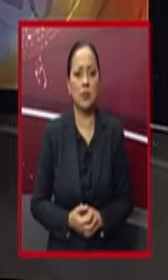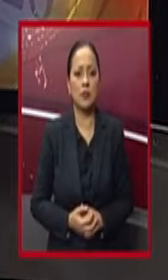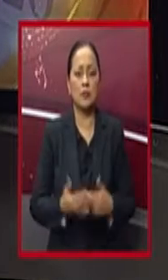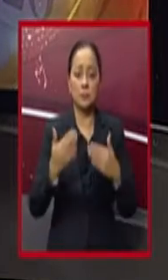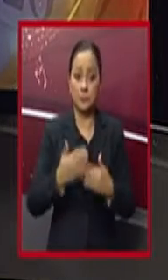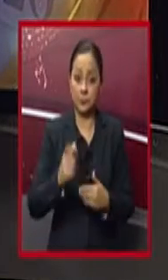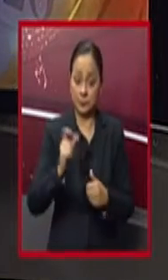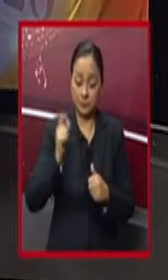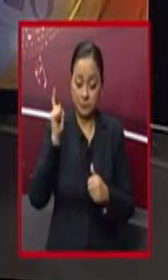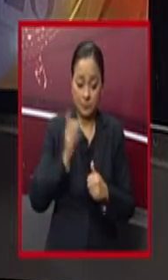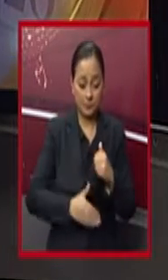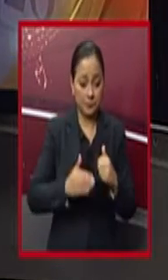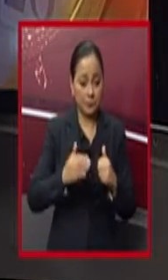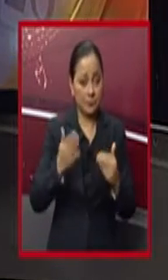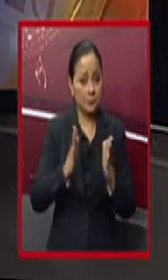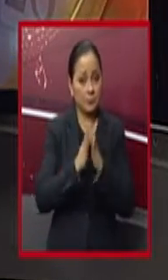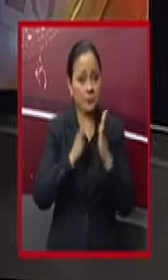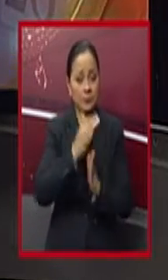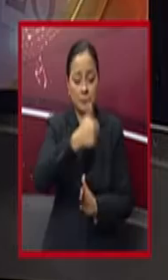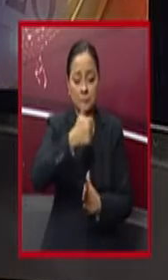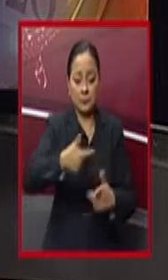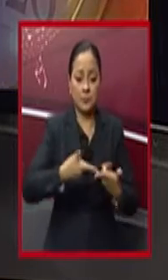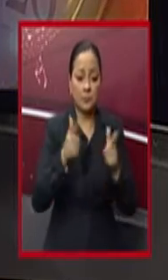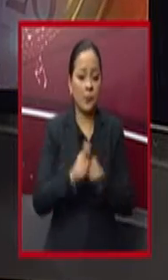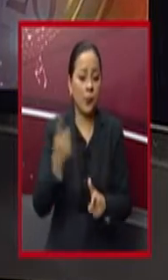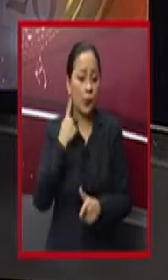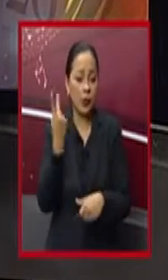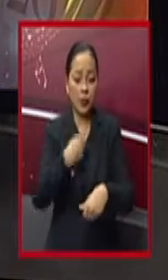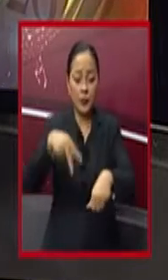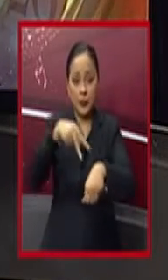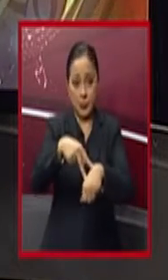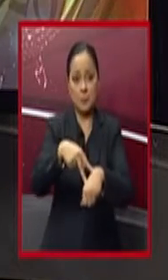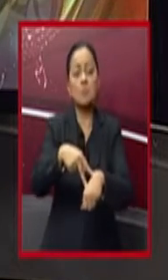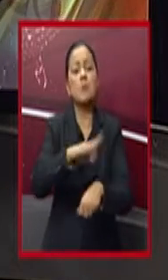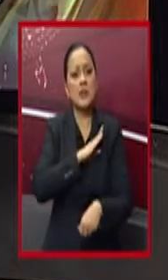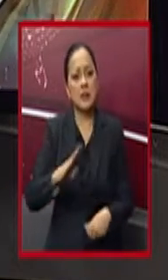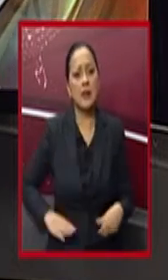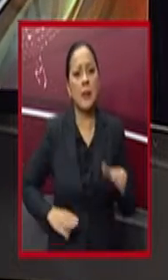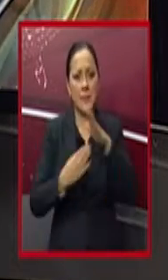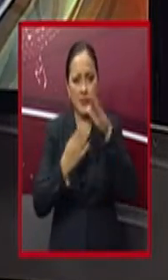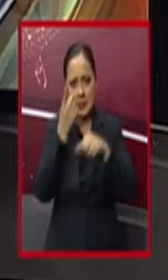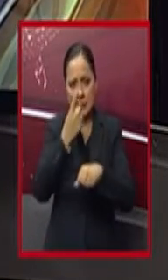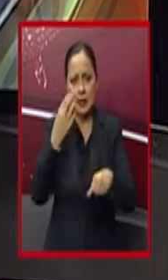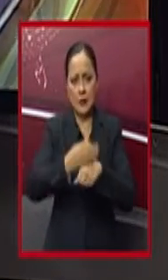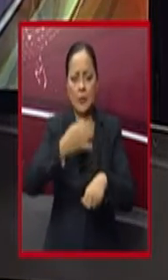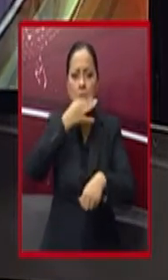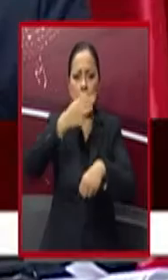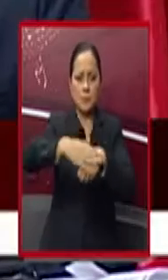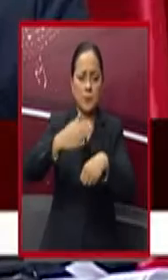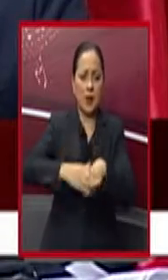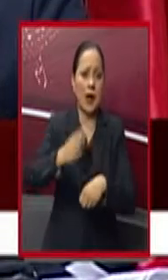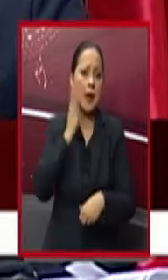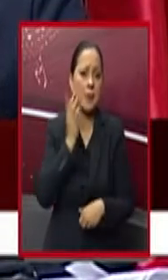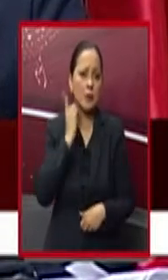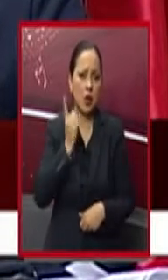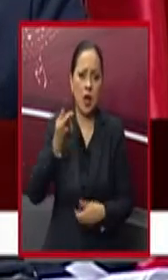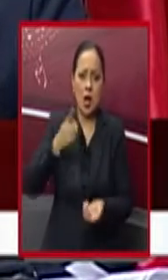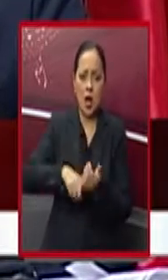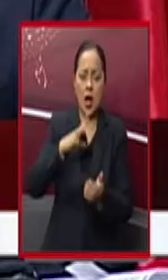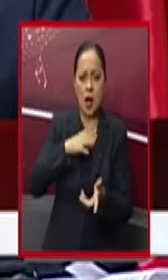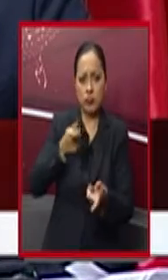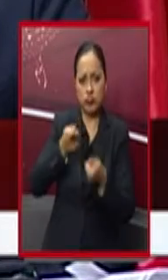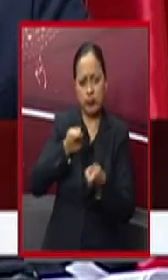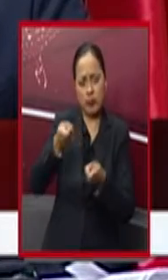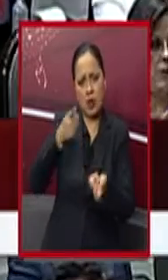Al término de la intervención de los representantes de los grupos parlamentarios, el presidente de la mesa directiva reiteró que los trabajos de la Cámara estarán regidos